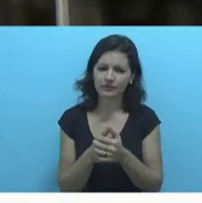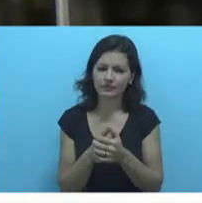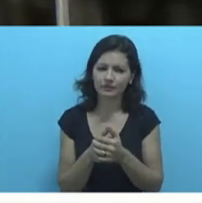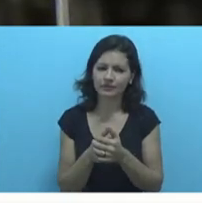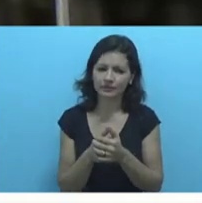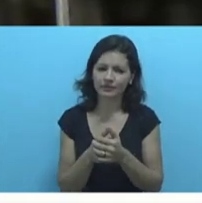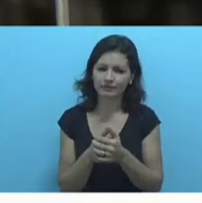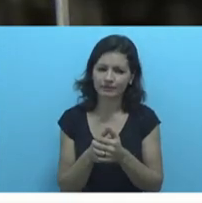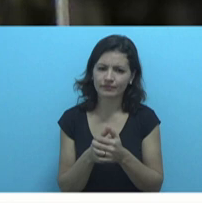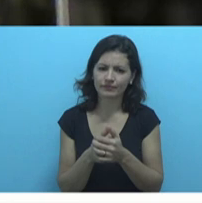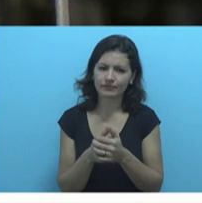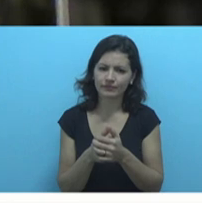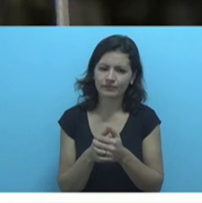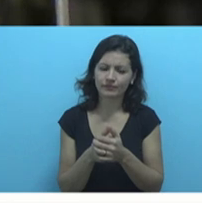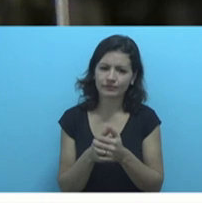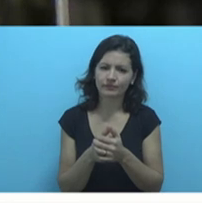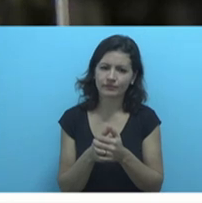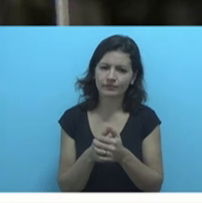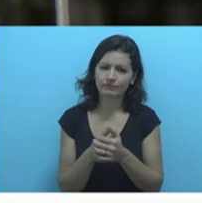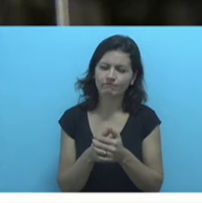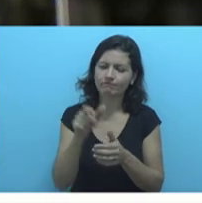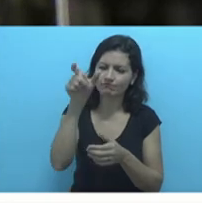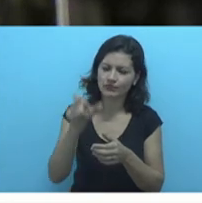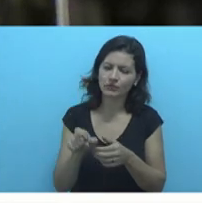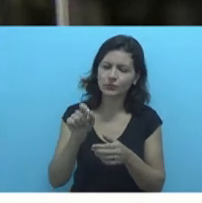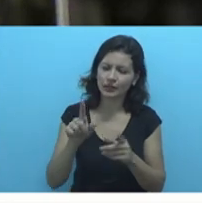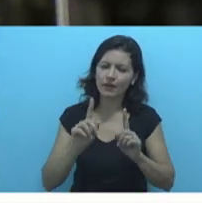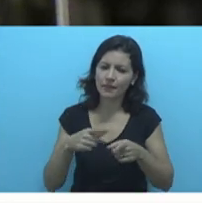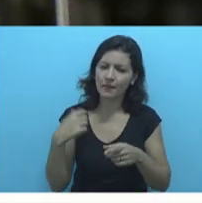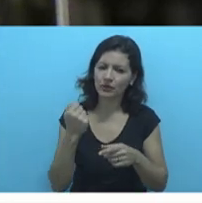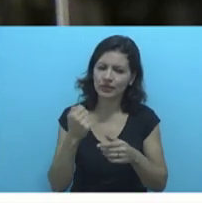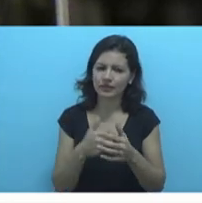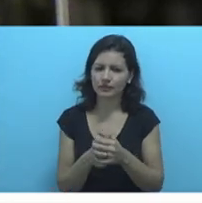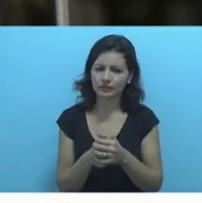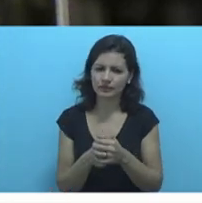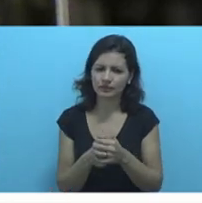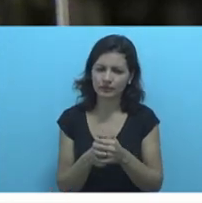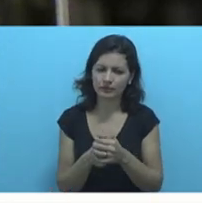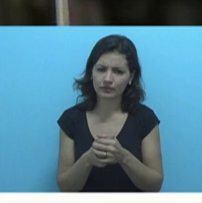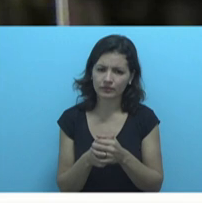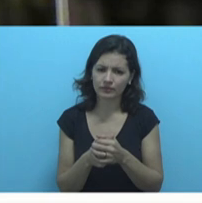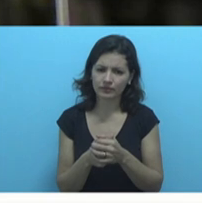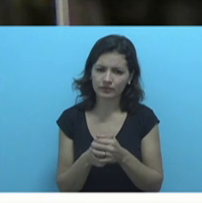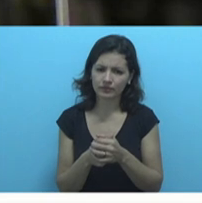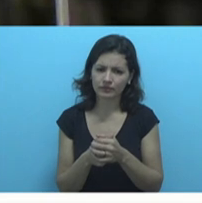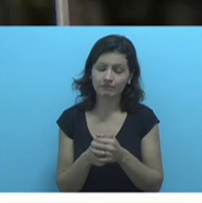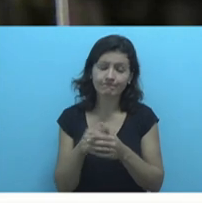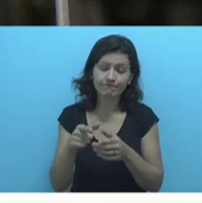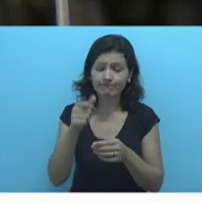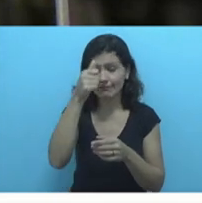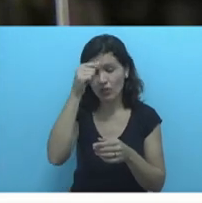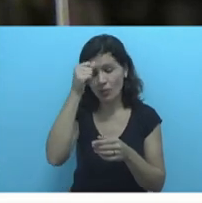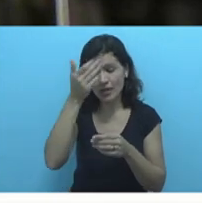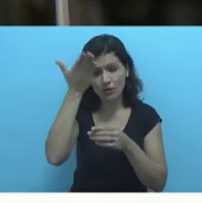tomo hasta el día de hoy, Miguel, y por tu calidad humana. Y termino con esto cuando me entero, cuando Maxi me avisa el domingo de la